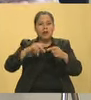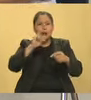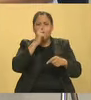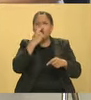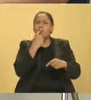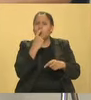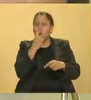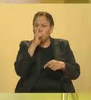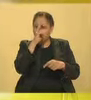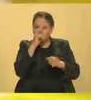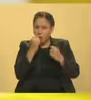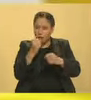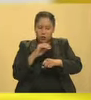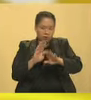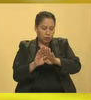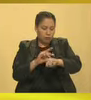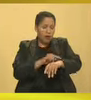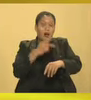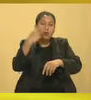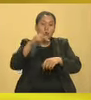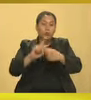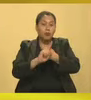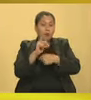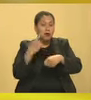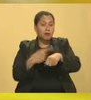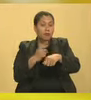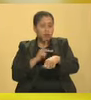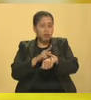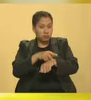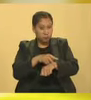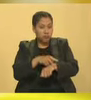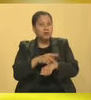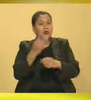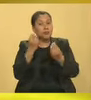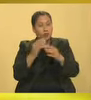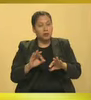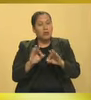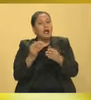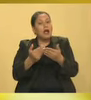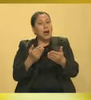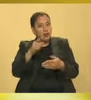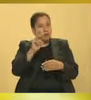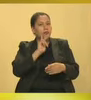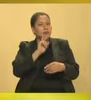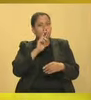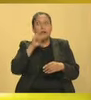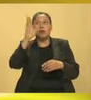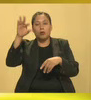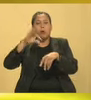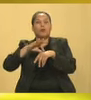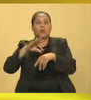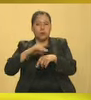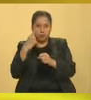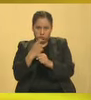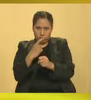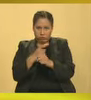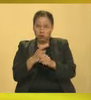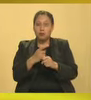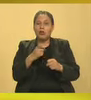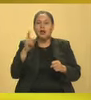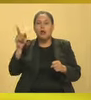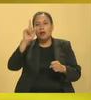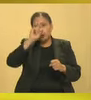wow. Si tienes un problema de dermatitis, aquí sí es importante que consultes a tu dermatólogo para que